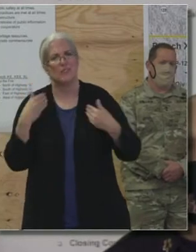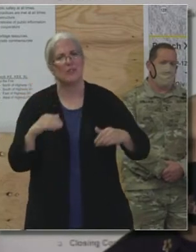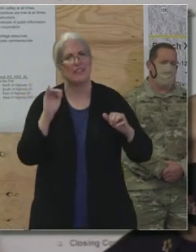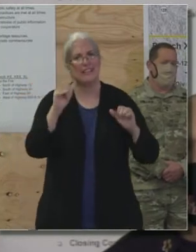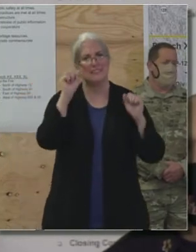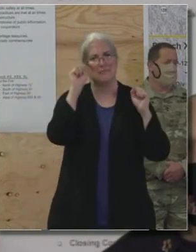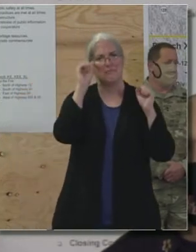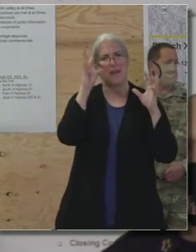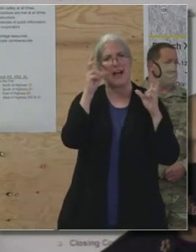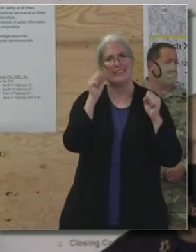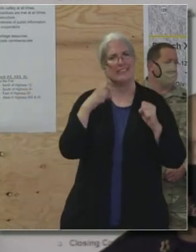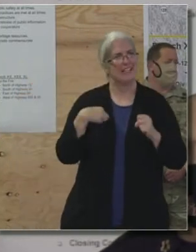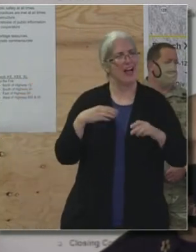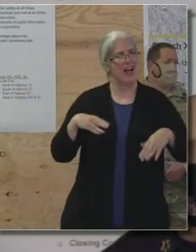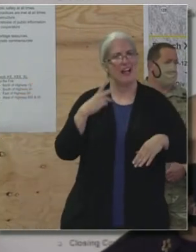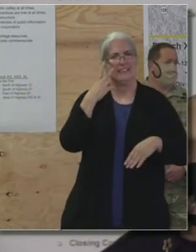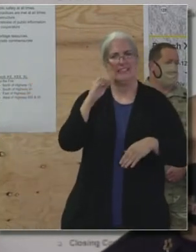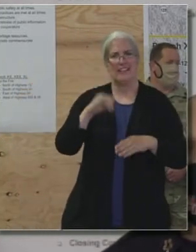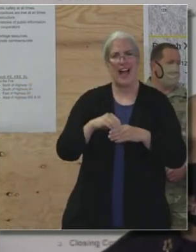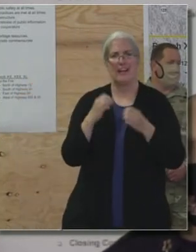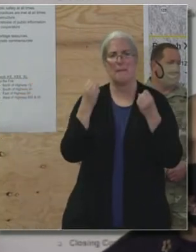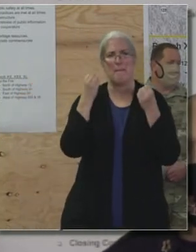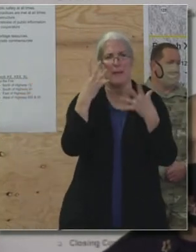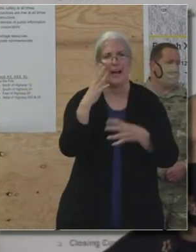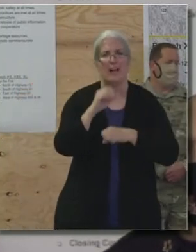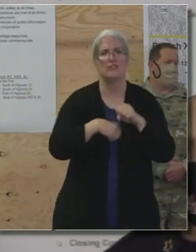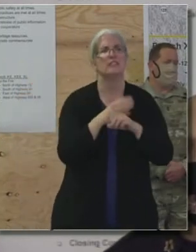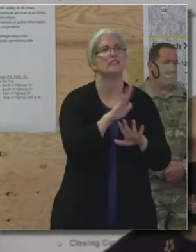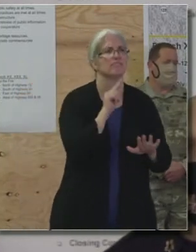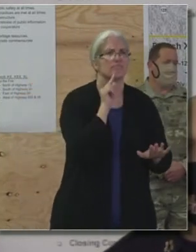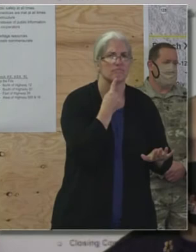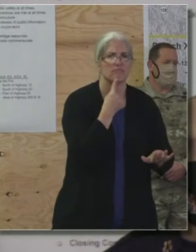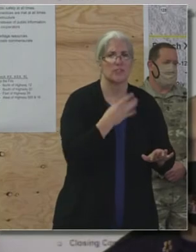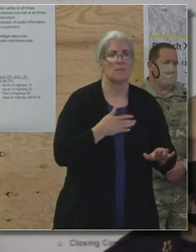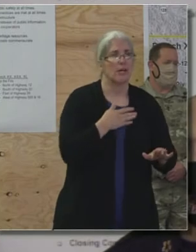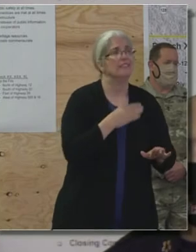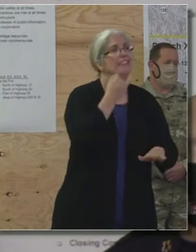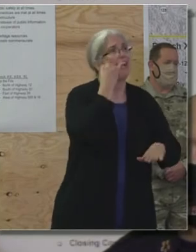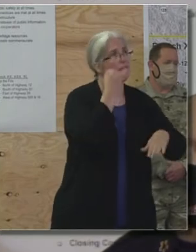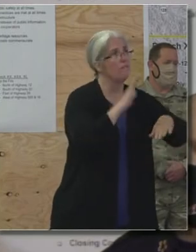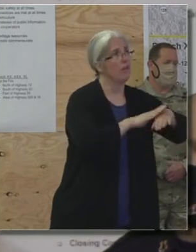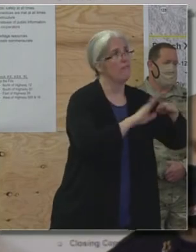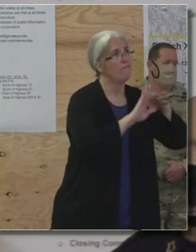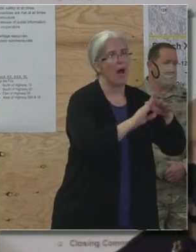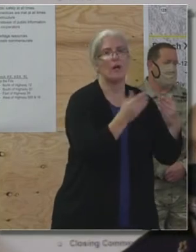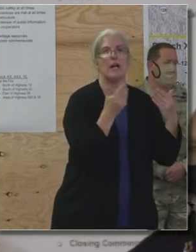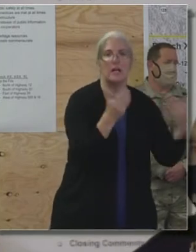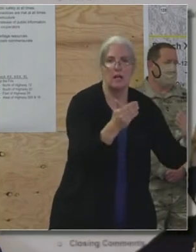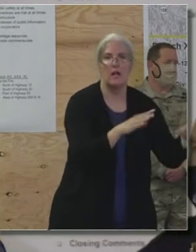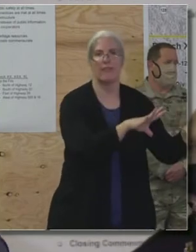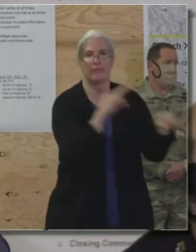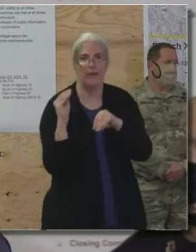muchos muchos años por favor tomen muy en serio esas órdenes de evacuación de emergencia